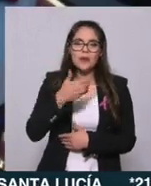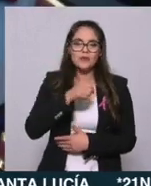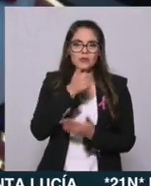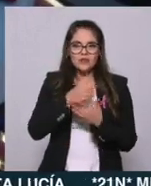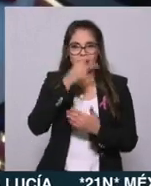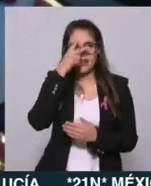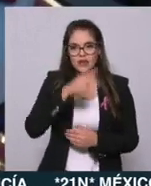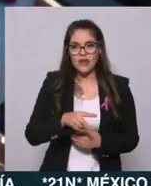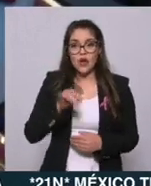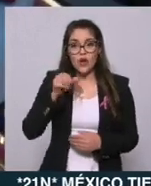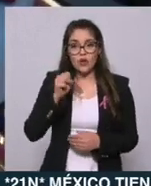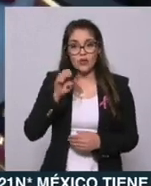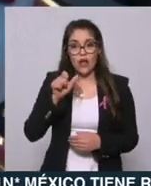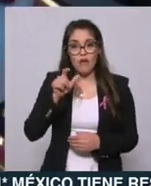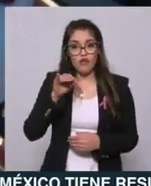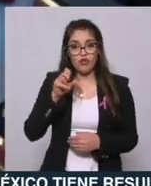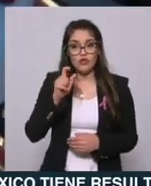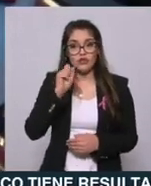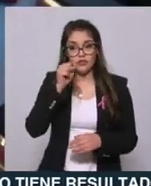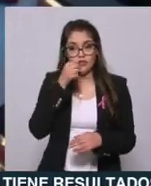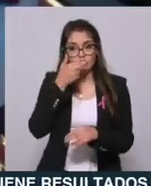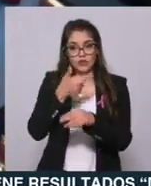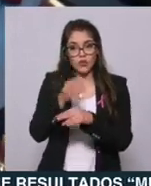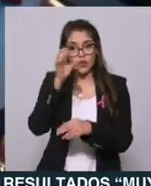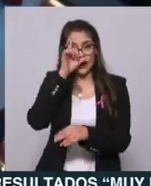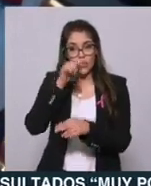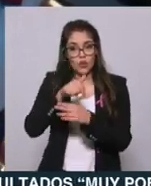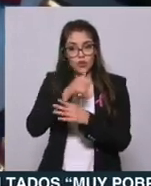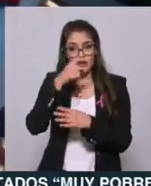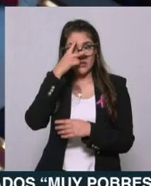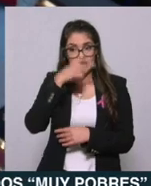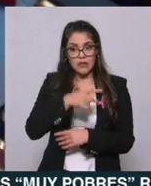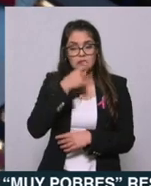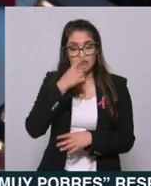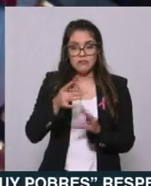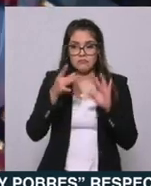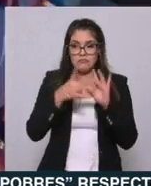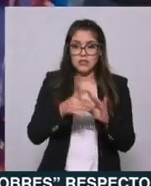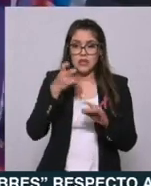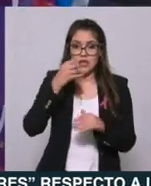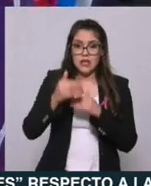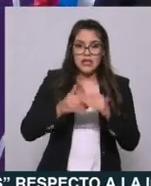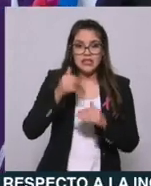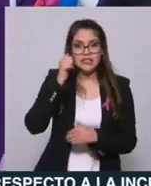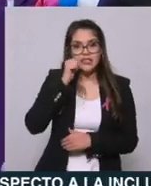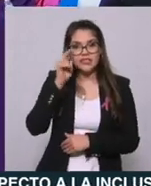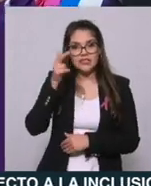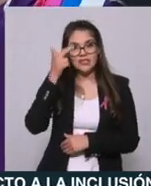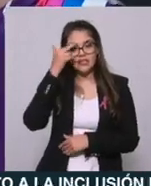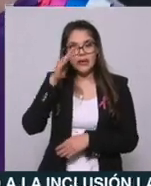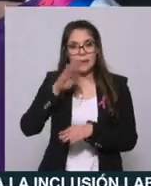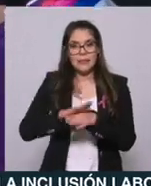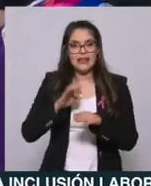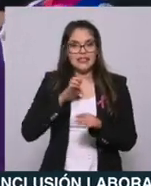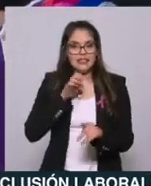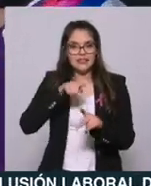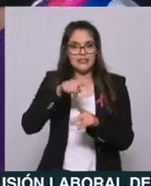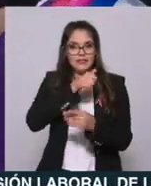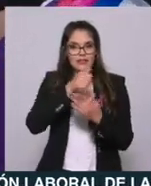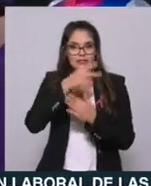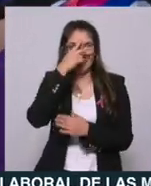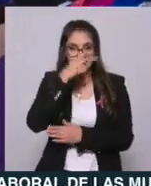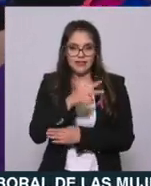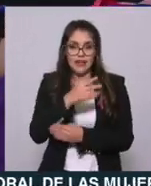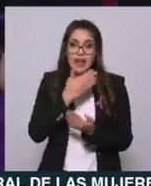Alfonso Suárez del Real, secretario de Cultura de la Ciudad de México, señaló que esta procesión es uno de los eventos que distingue a la capital y